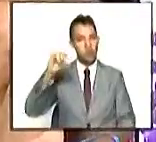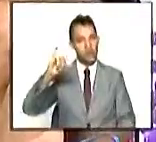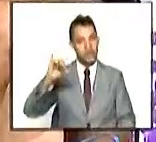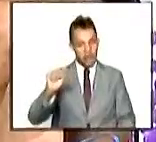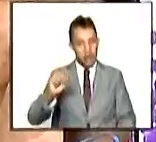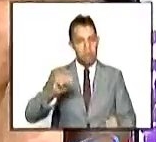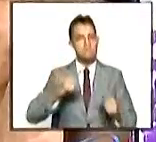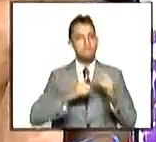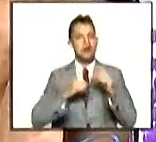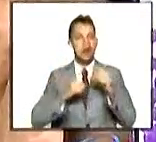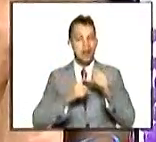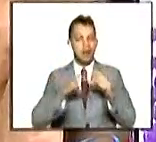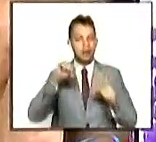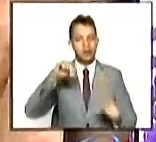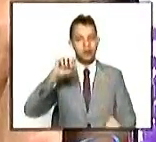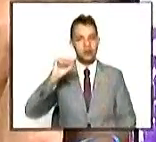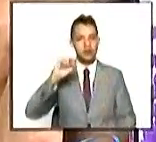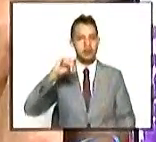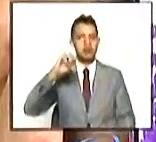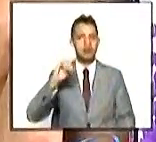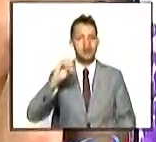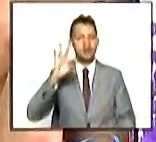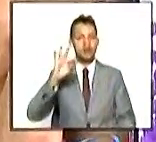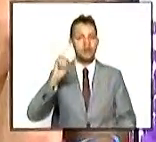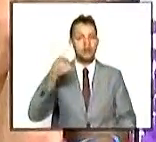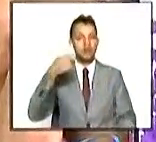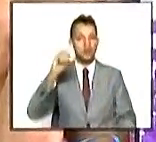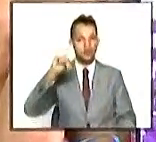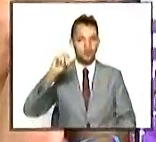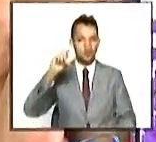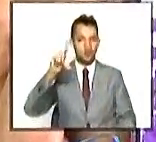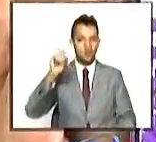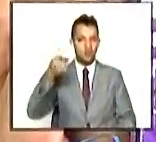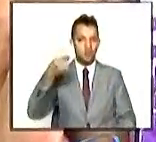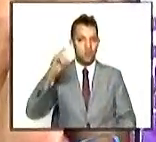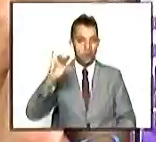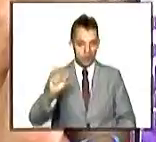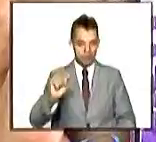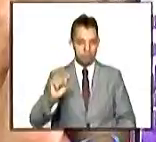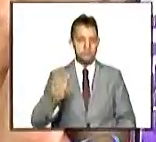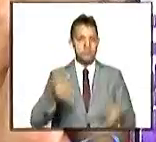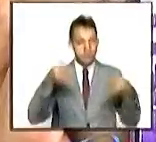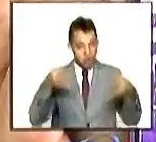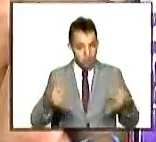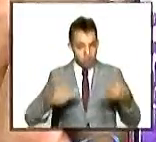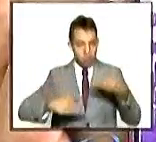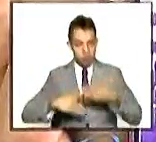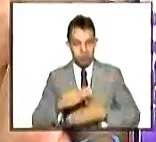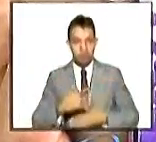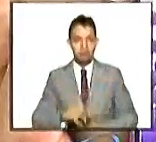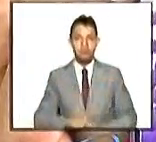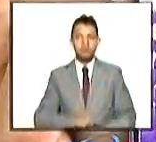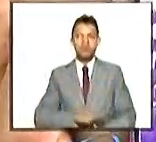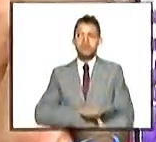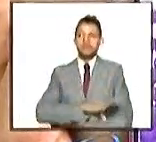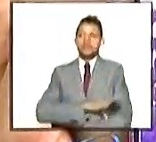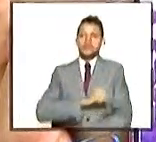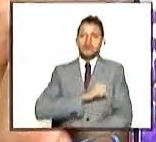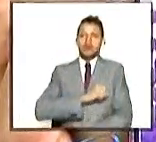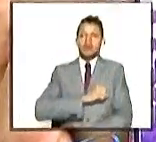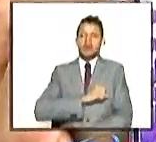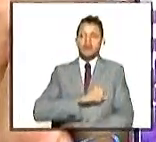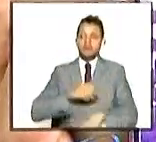habla muy bien de la aplicación de la nanotecnología en la alimentación, para que se asusten, para que